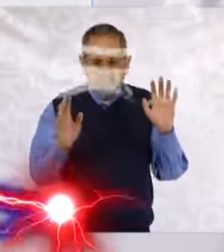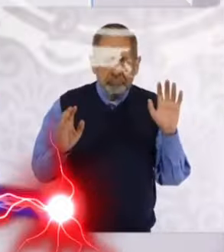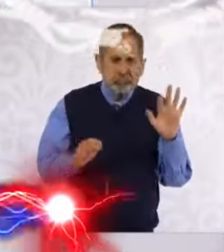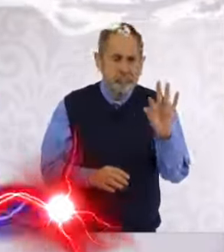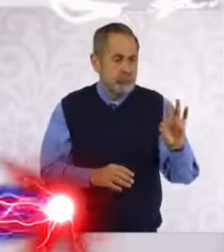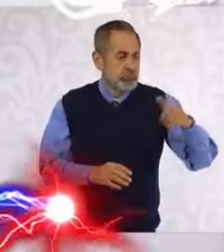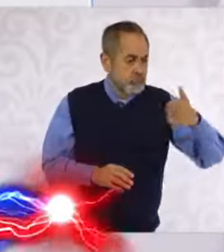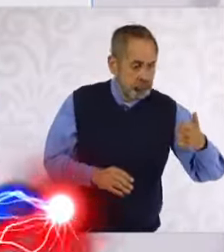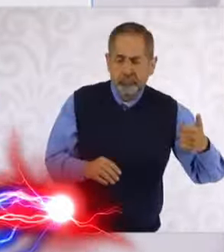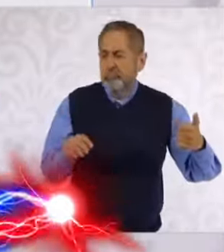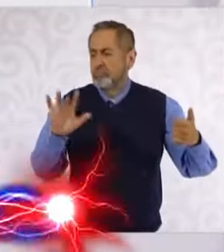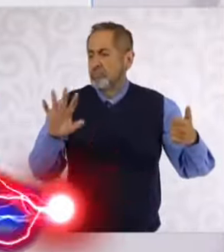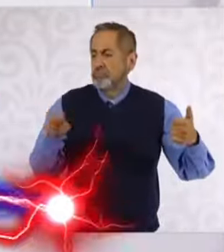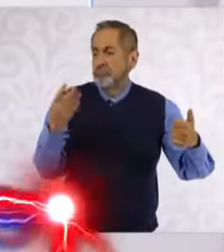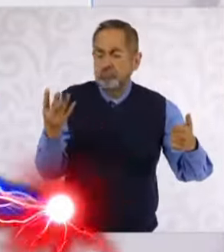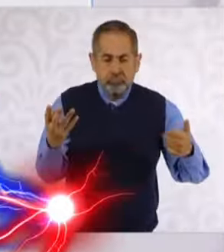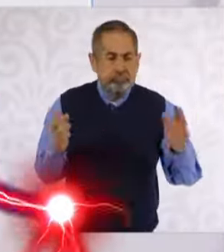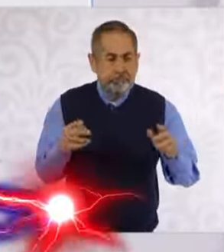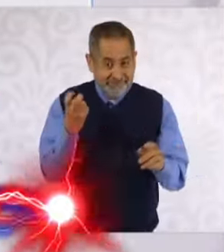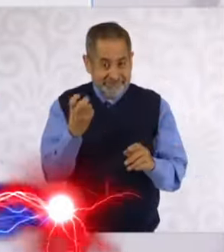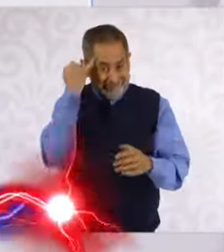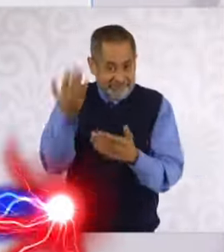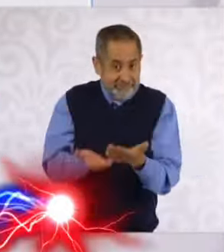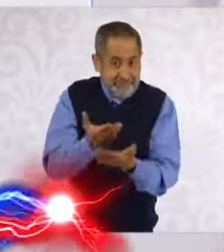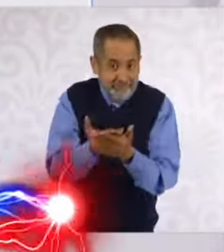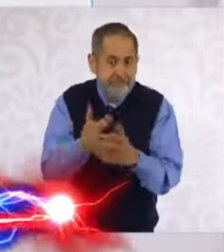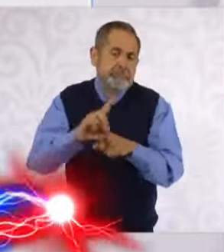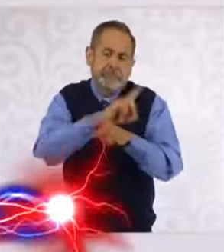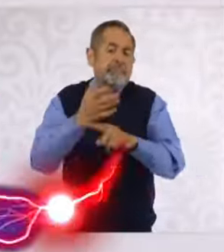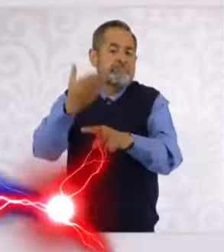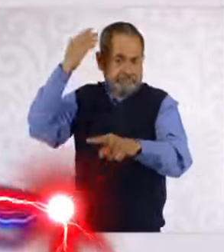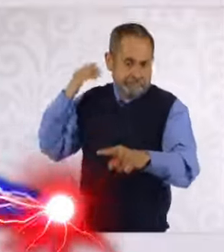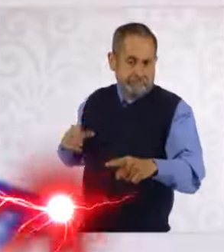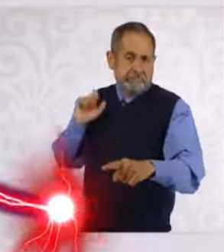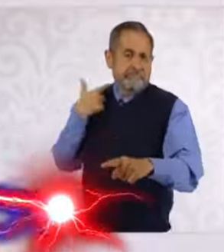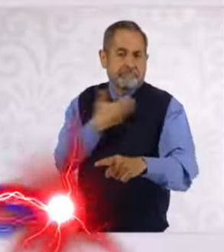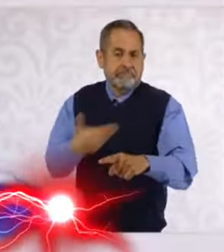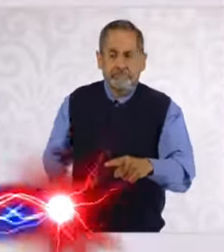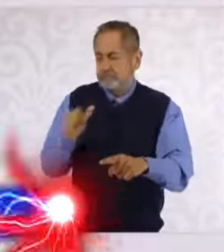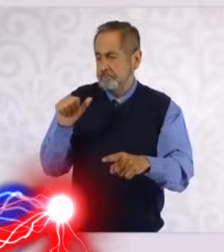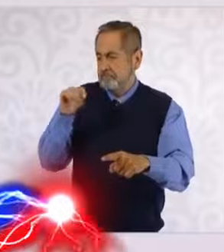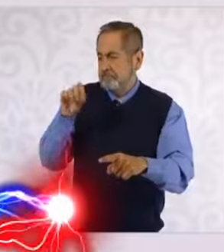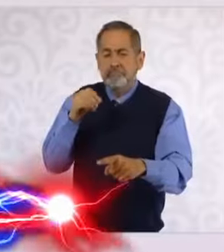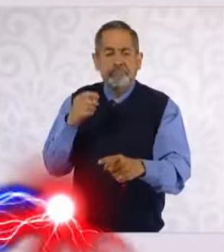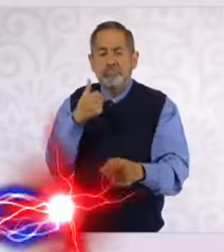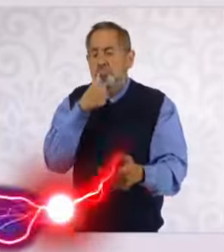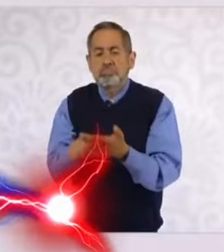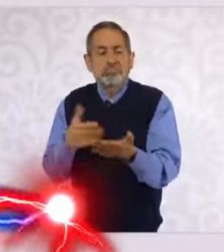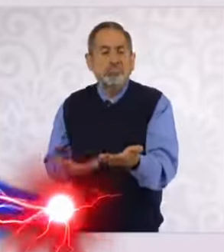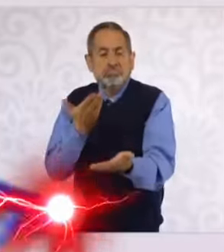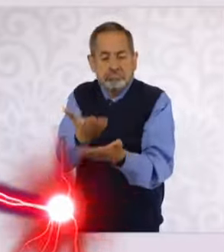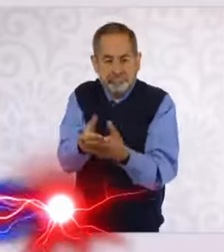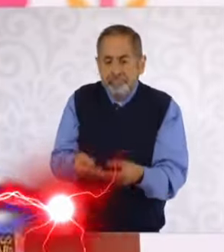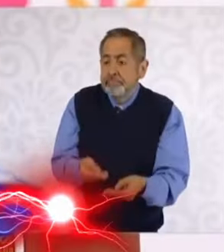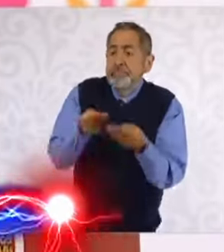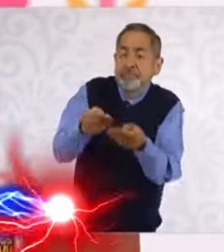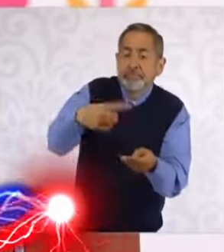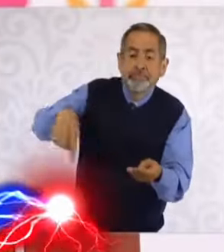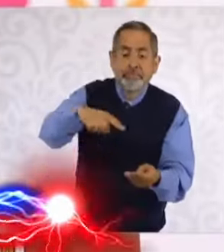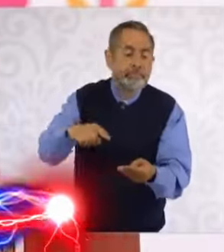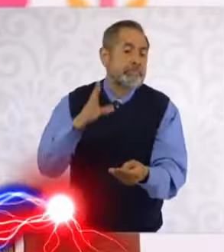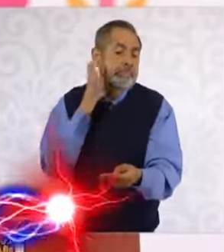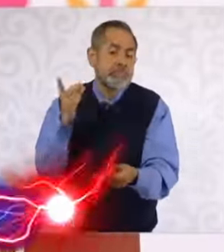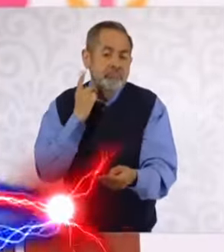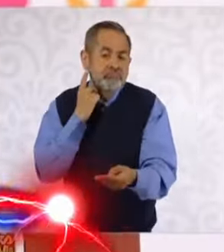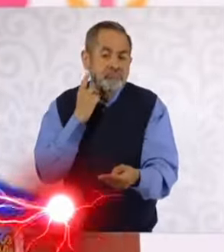Esta es una propuesta que se hizo desde el periodo del presidente Andrés Manuel López Obrador. Incluso se envió como la ley de la industria eléctrica y